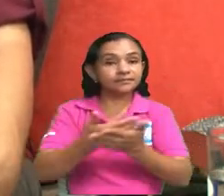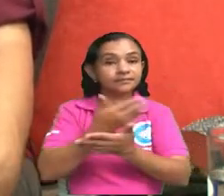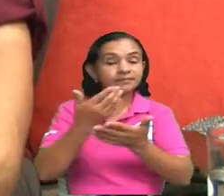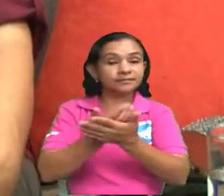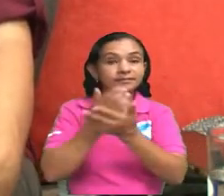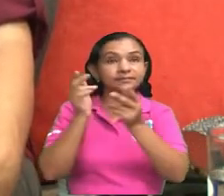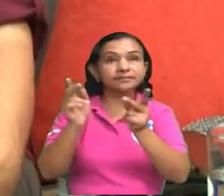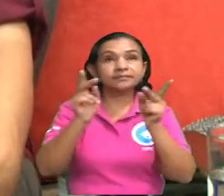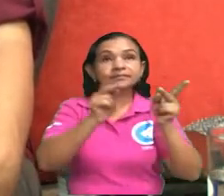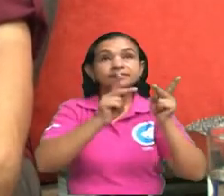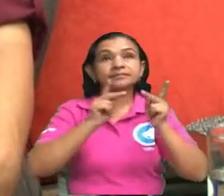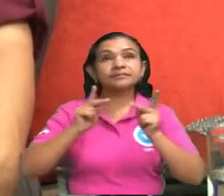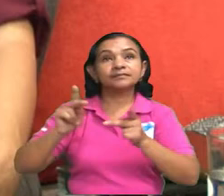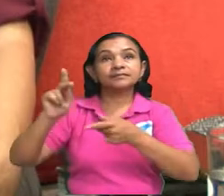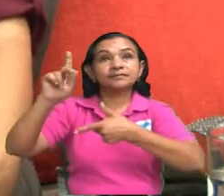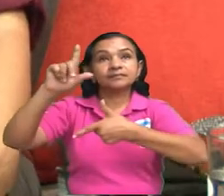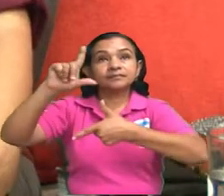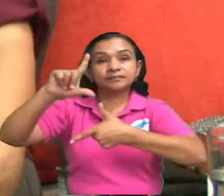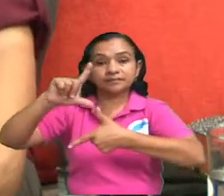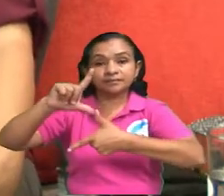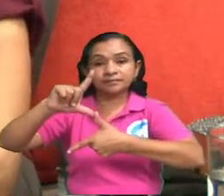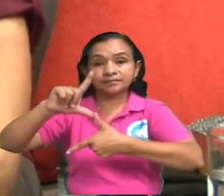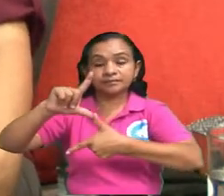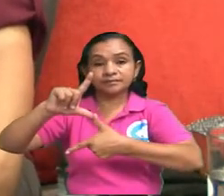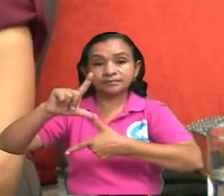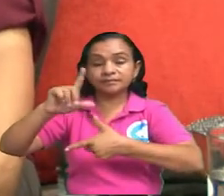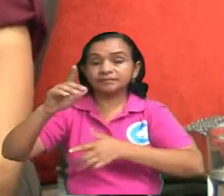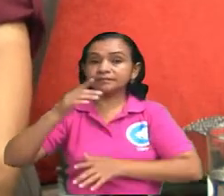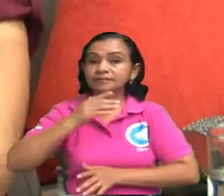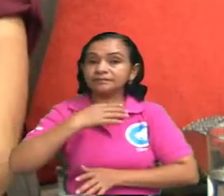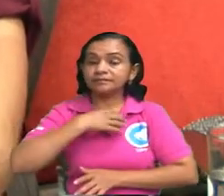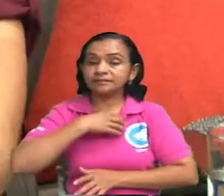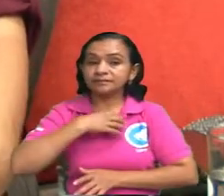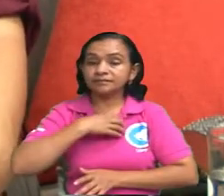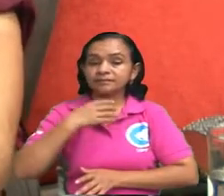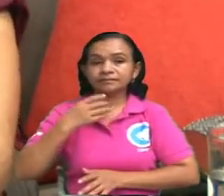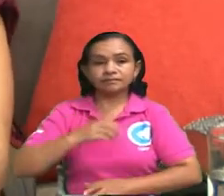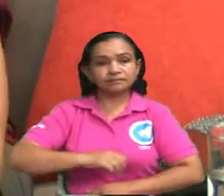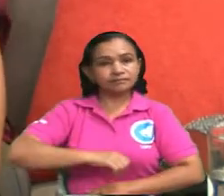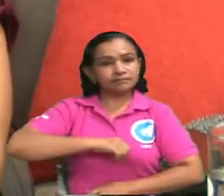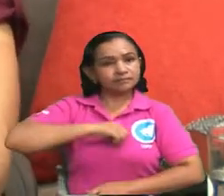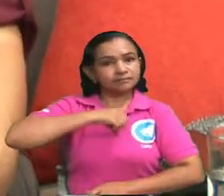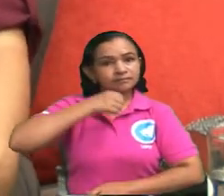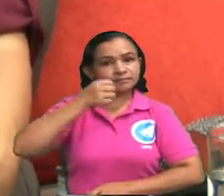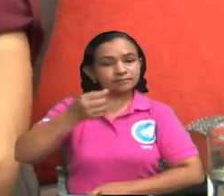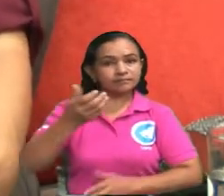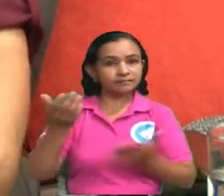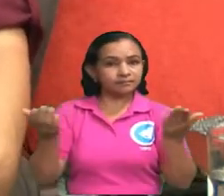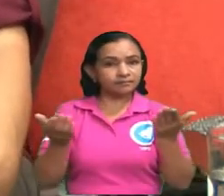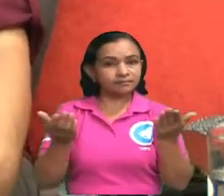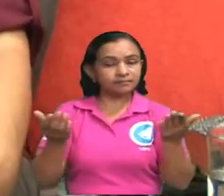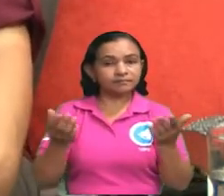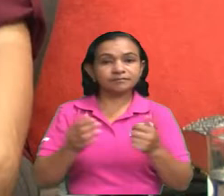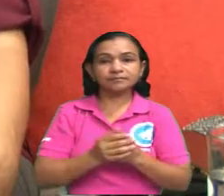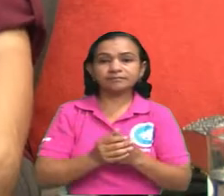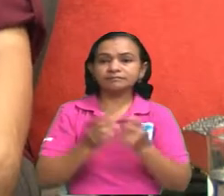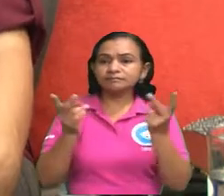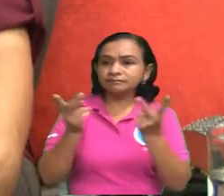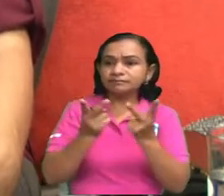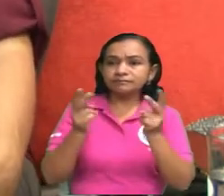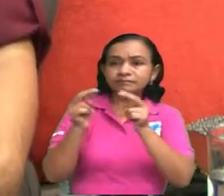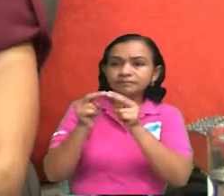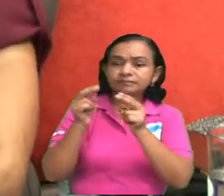¿no?, estos héroes latinoamericanos. Y eso para nosotros es un orgullo, porque no es una referencia. Él okay. vivió y